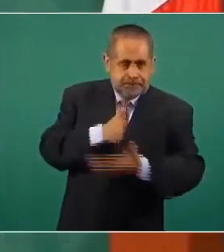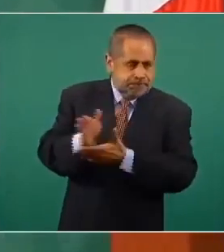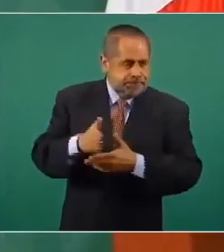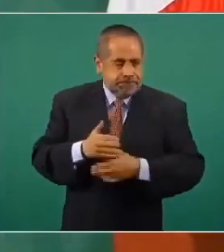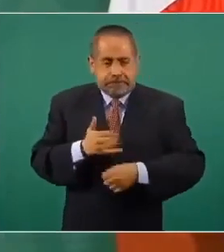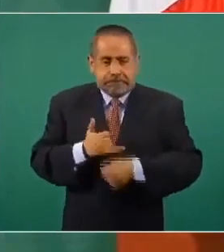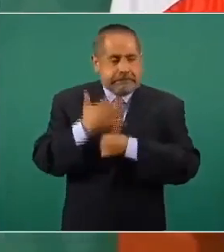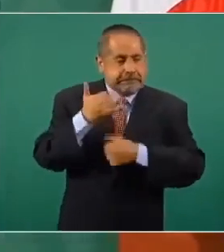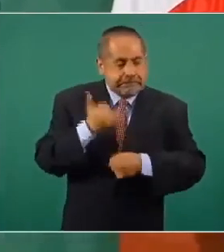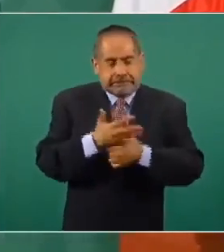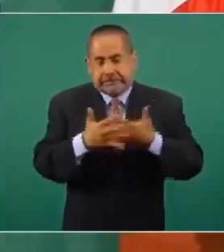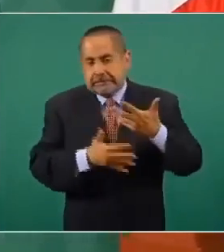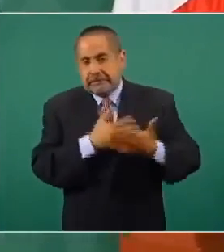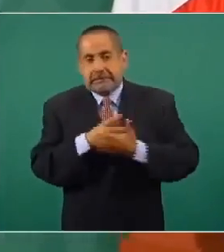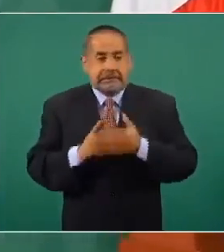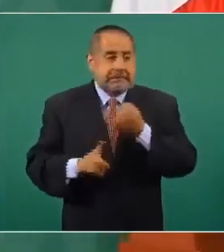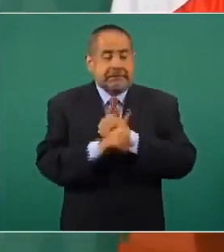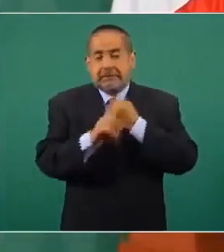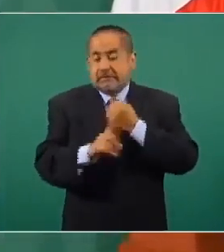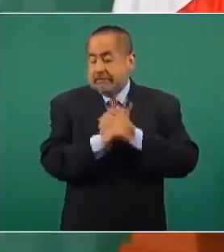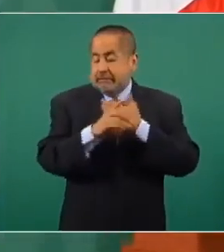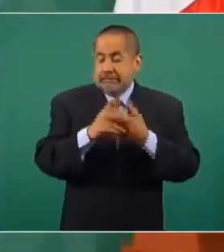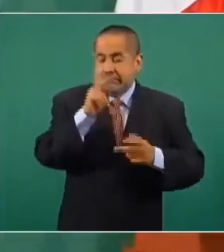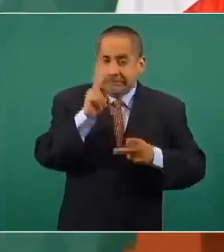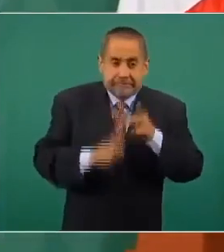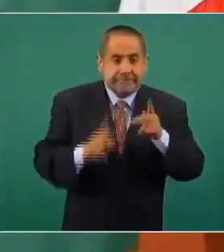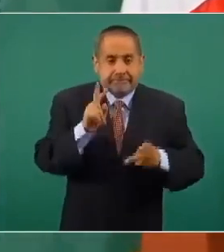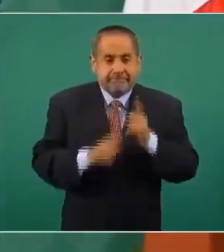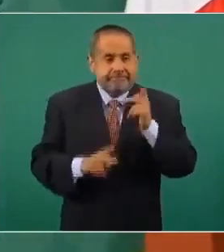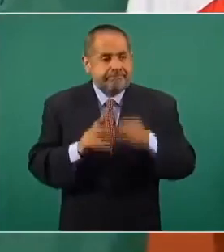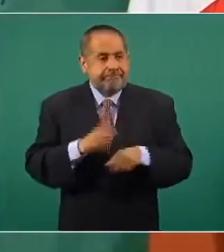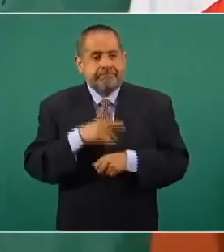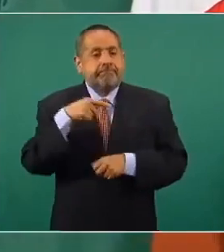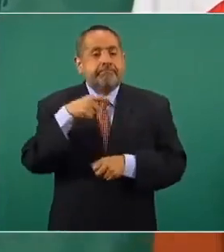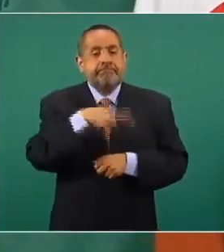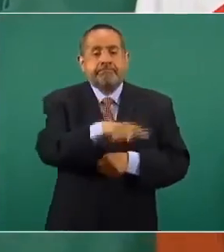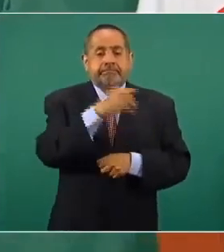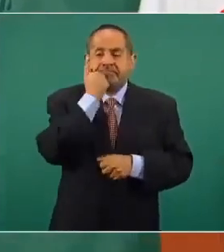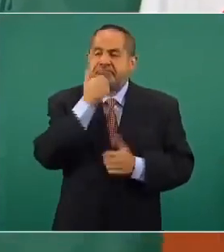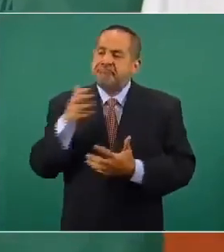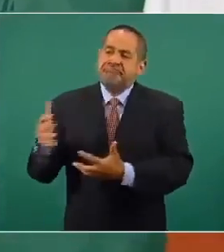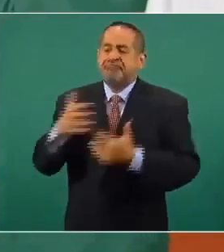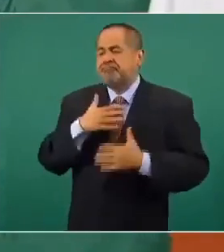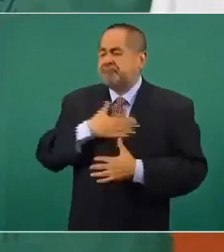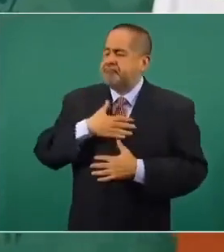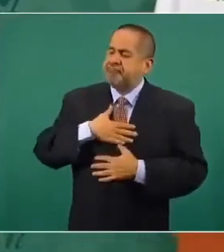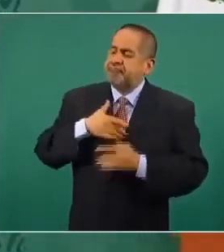meterse, ¿sí?, para seguir ellos